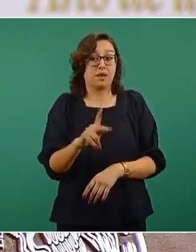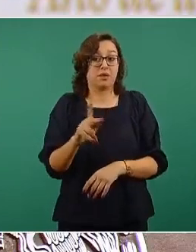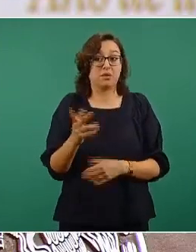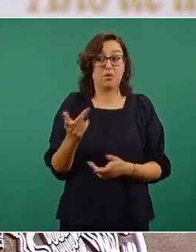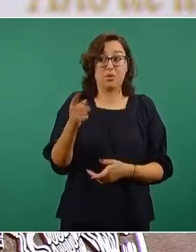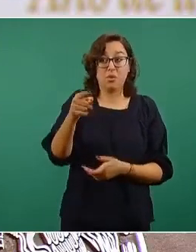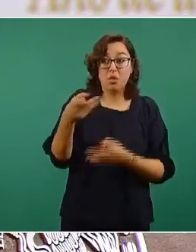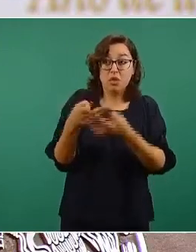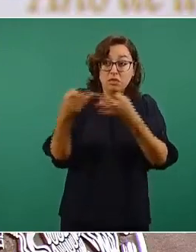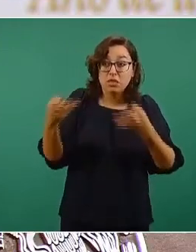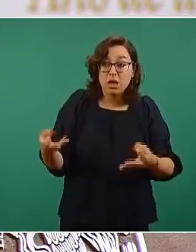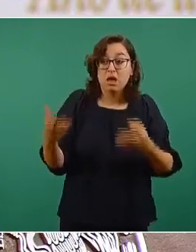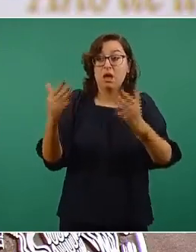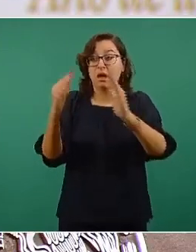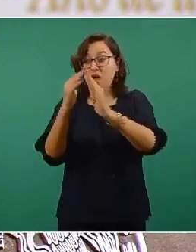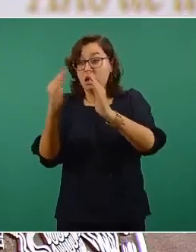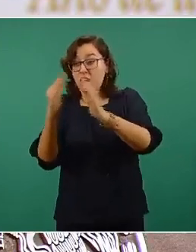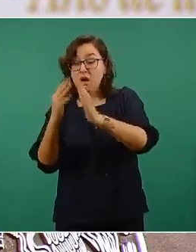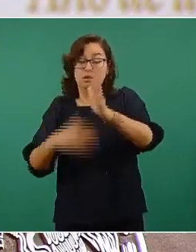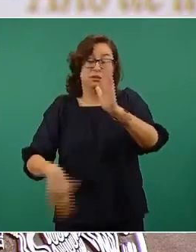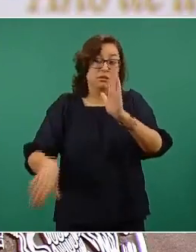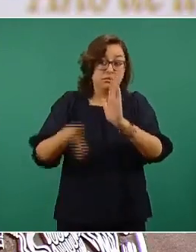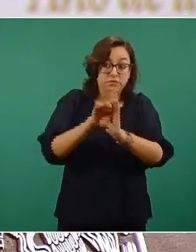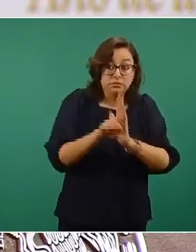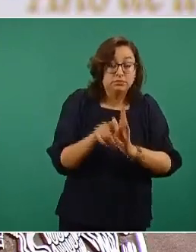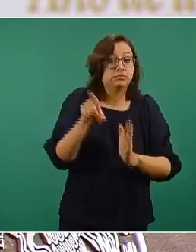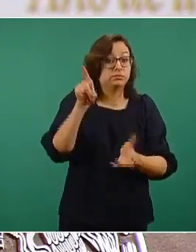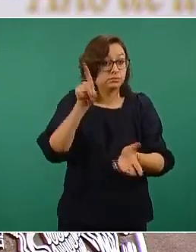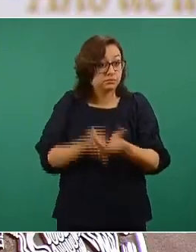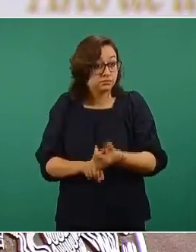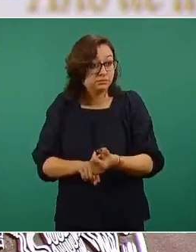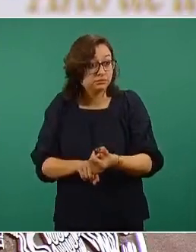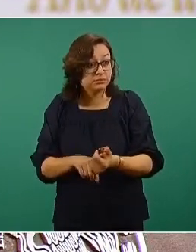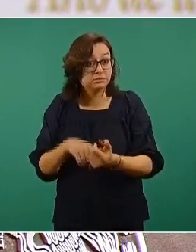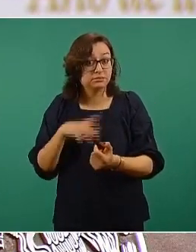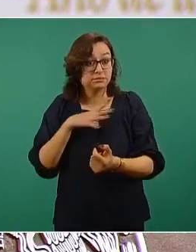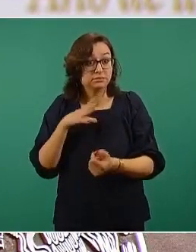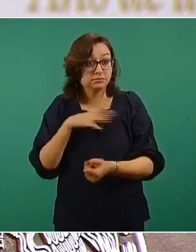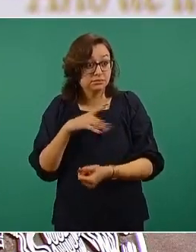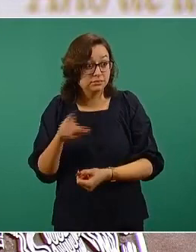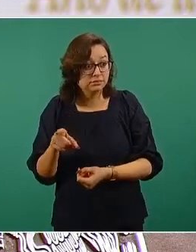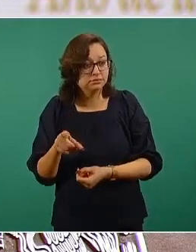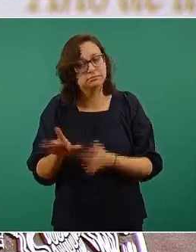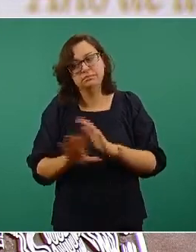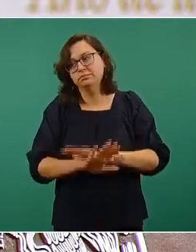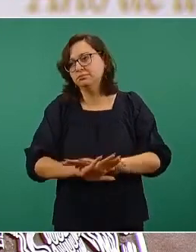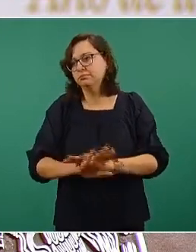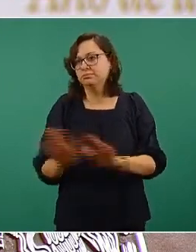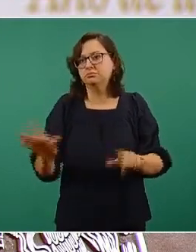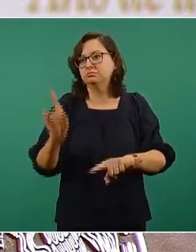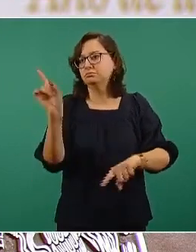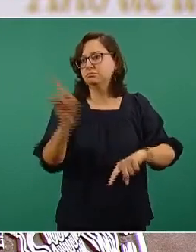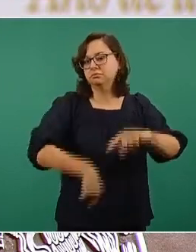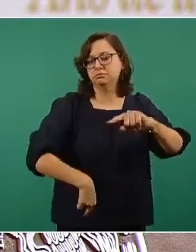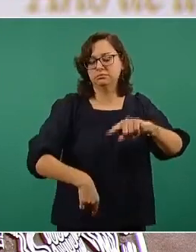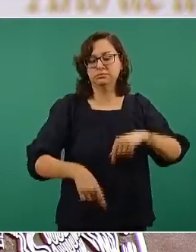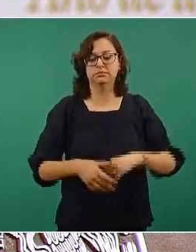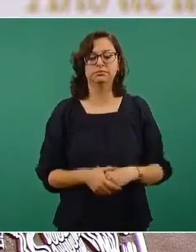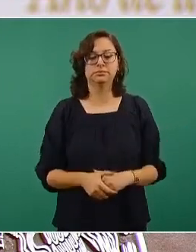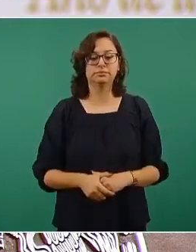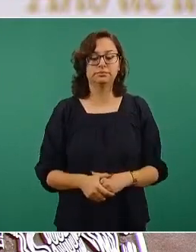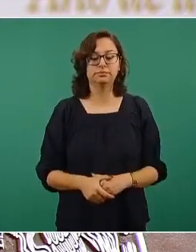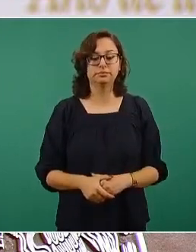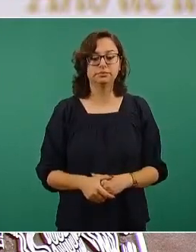les quitan esas propiedades y pasan a formar parte del patrimonio nacional.